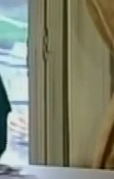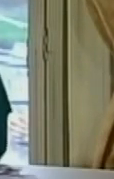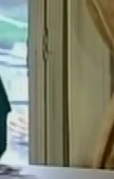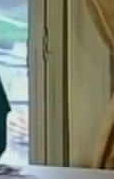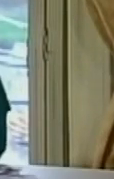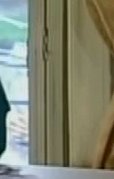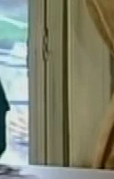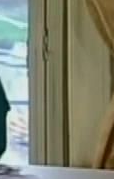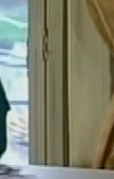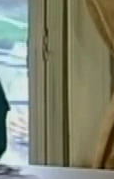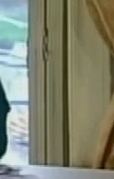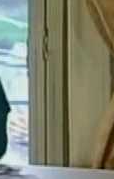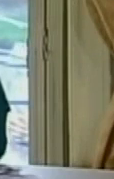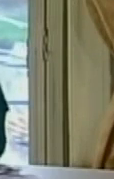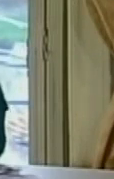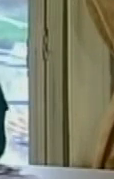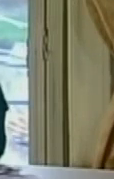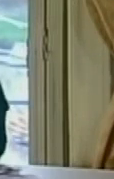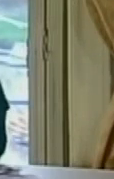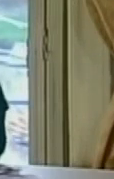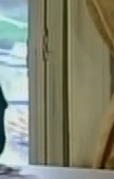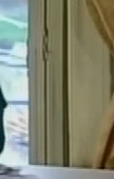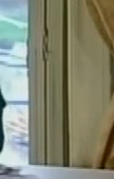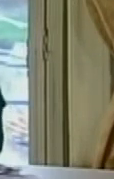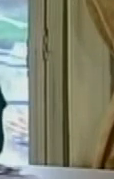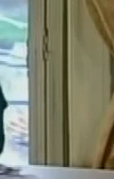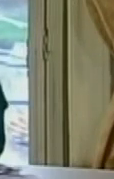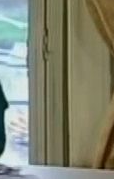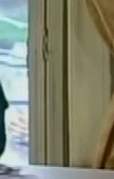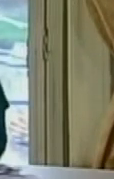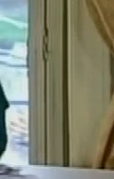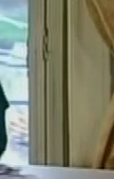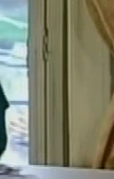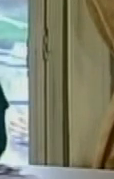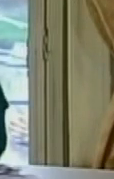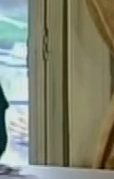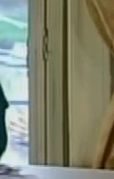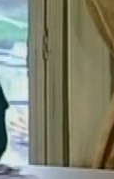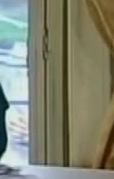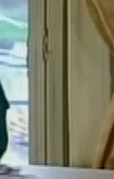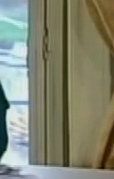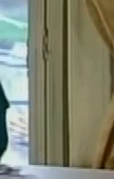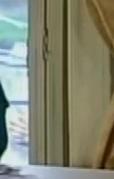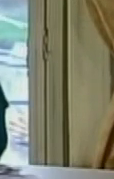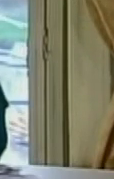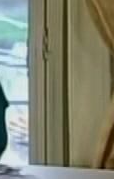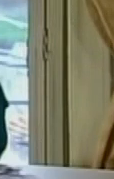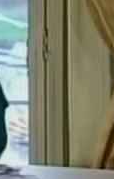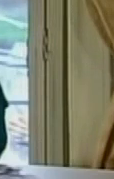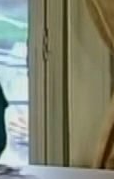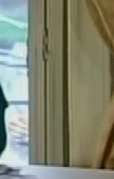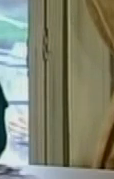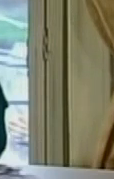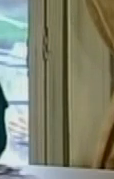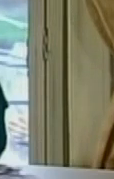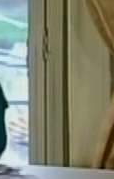de la solidaridad, del patriotismo. Educación para ser patria de futuro.